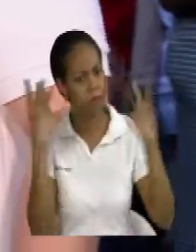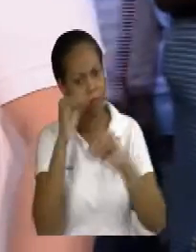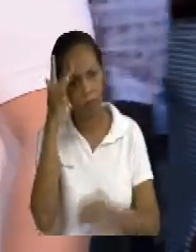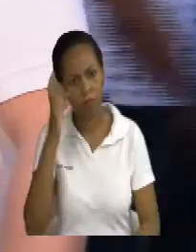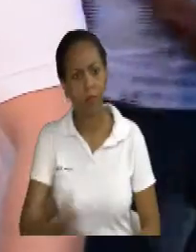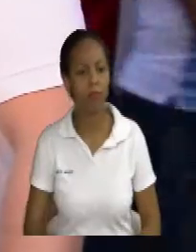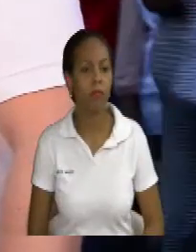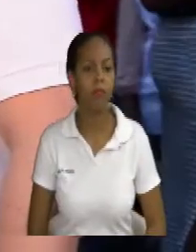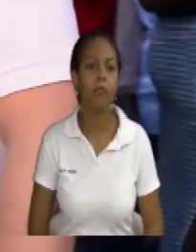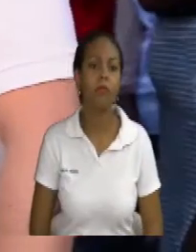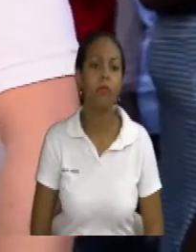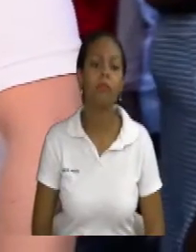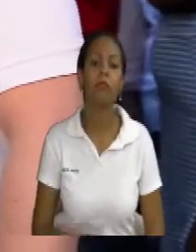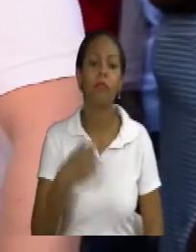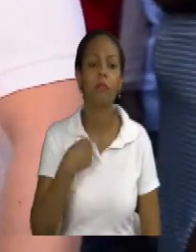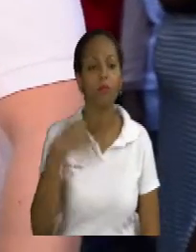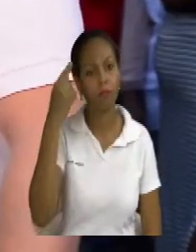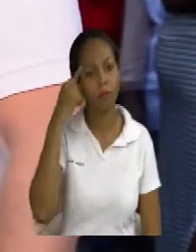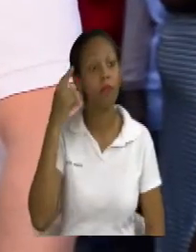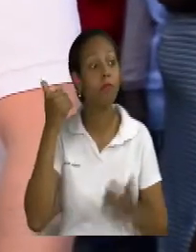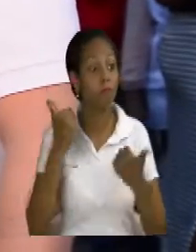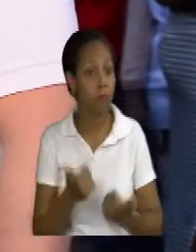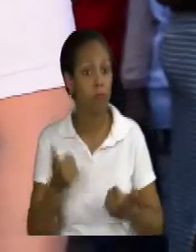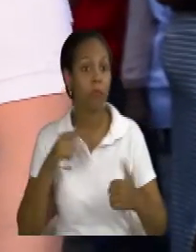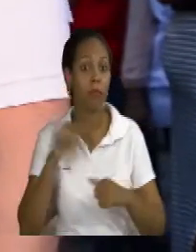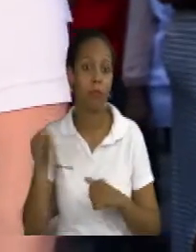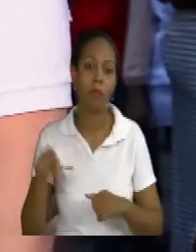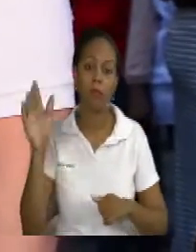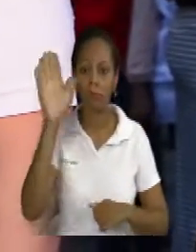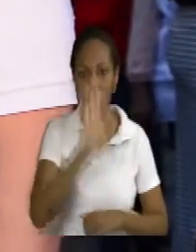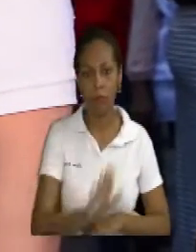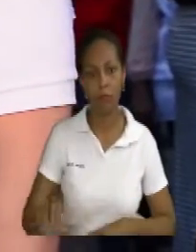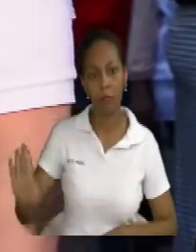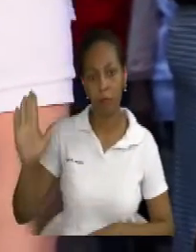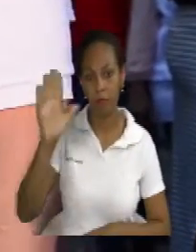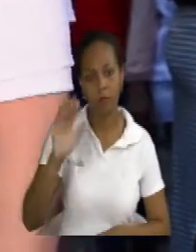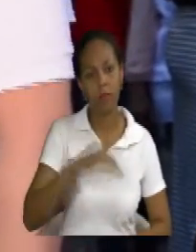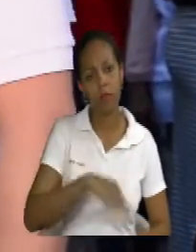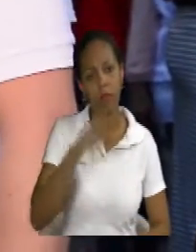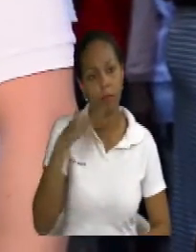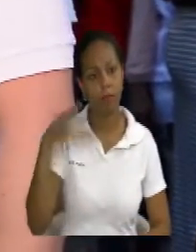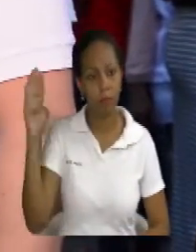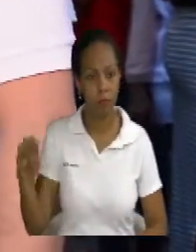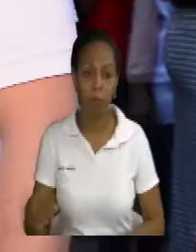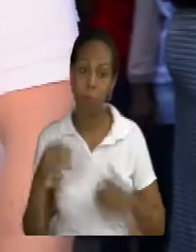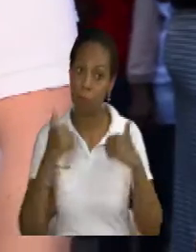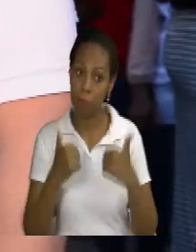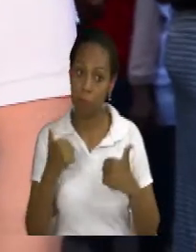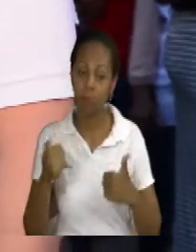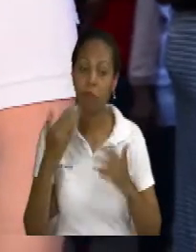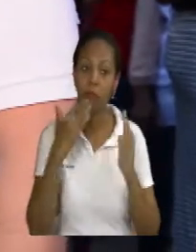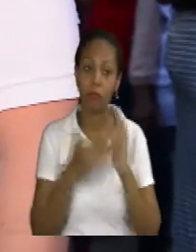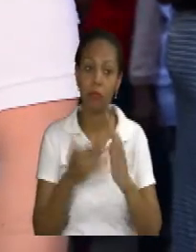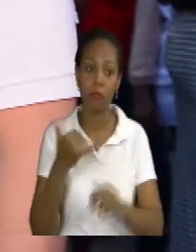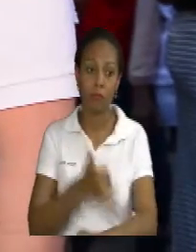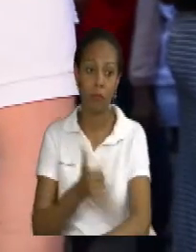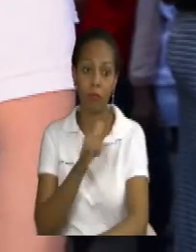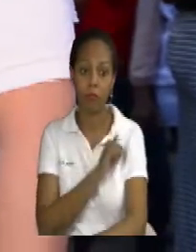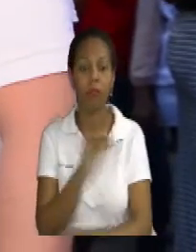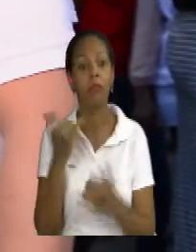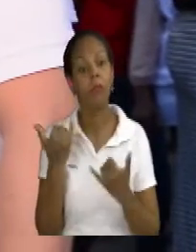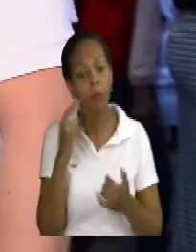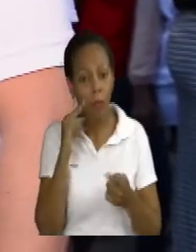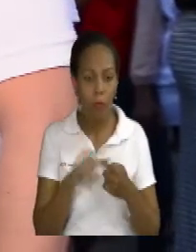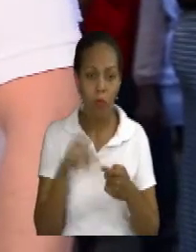Pensamos que hicimos las cosas demasiado bien en el departamento de Antioquia. En este municipio donde estamos hoy, Yondó, logramos transformar